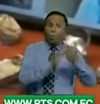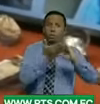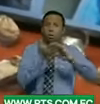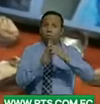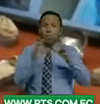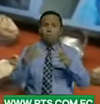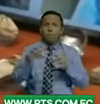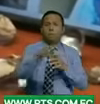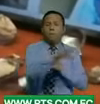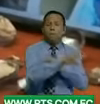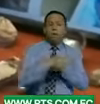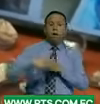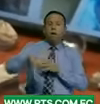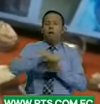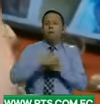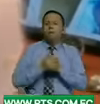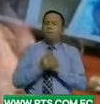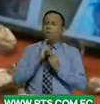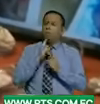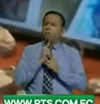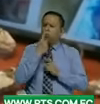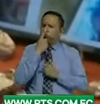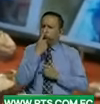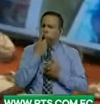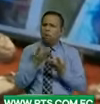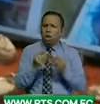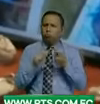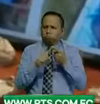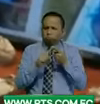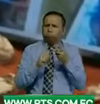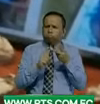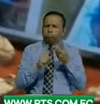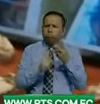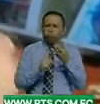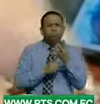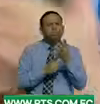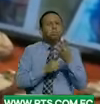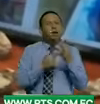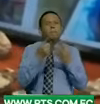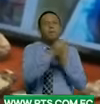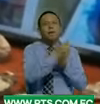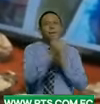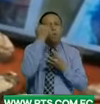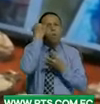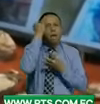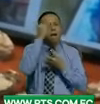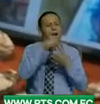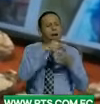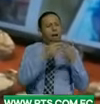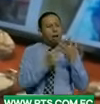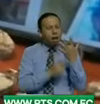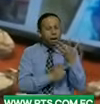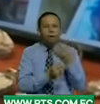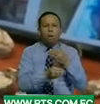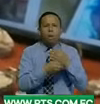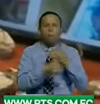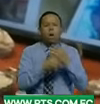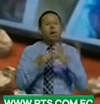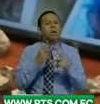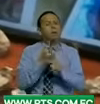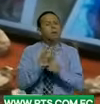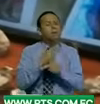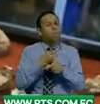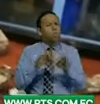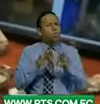la oportunidad de decir, nos interesa esta otra especie y otra especie porque también existe un mercado. Lo importante es producir productos